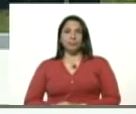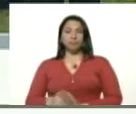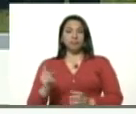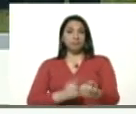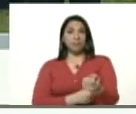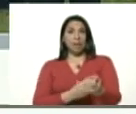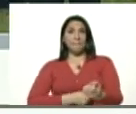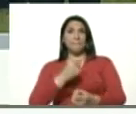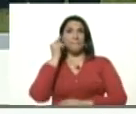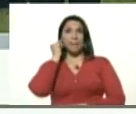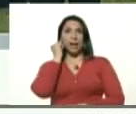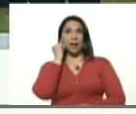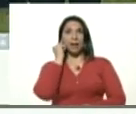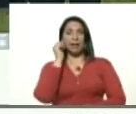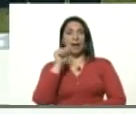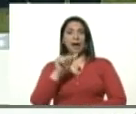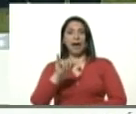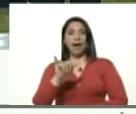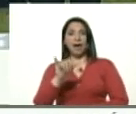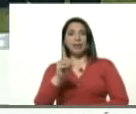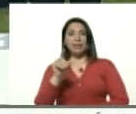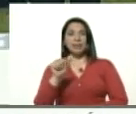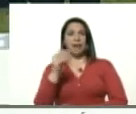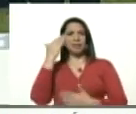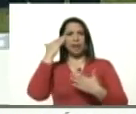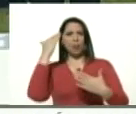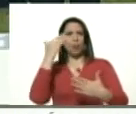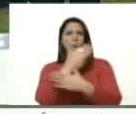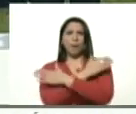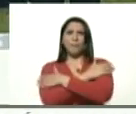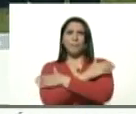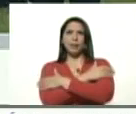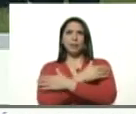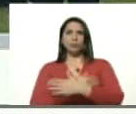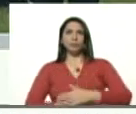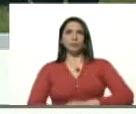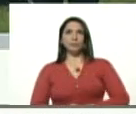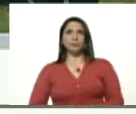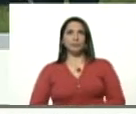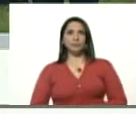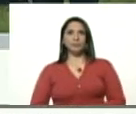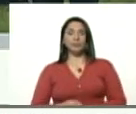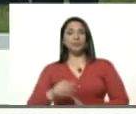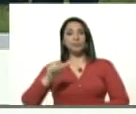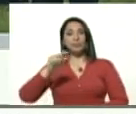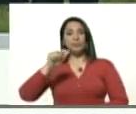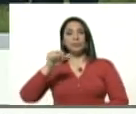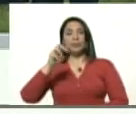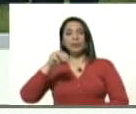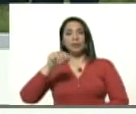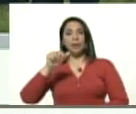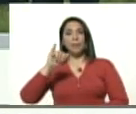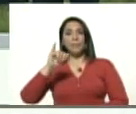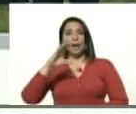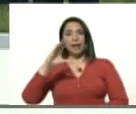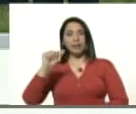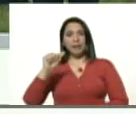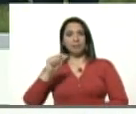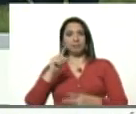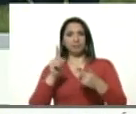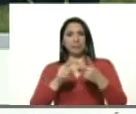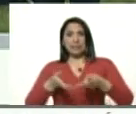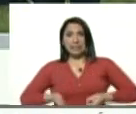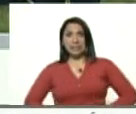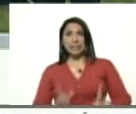hermana Aida Nasoa, mis saludos, mi abrazo, a Tamaica Nasoa, hija de Aquiles Nasoa.